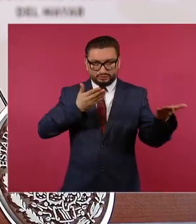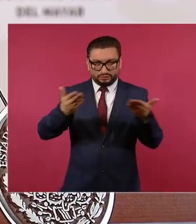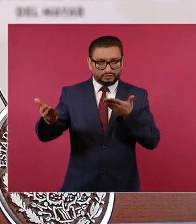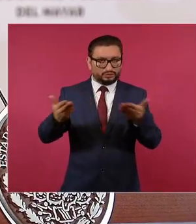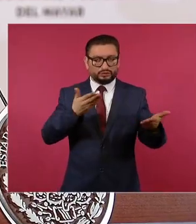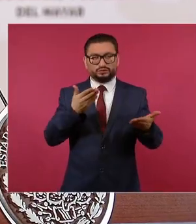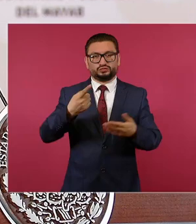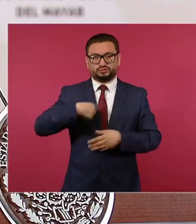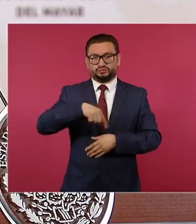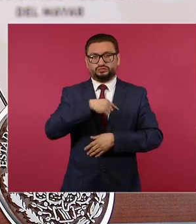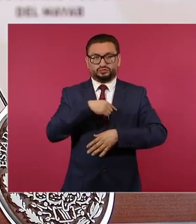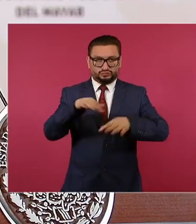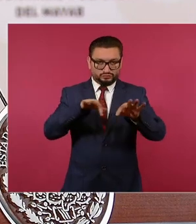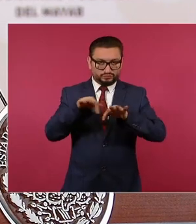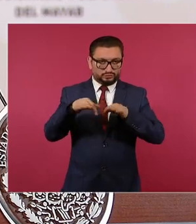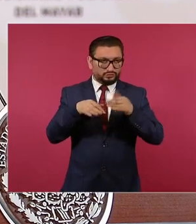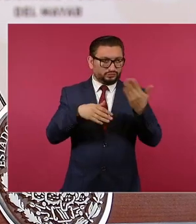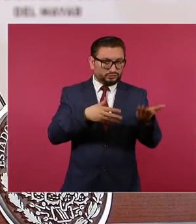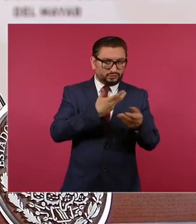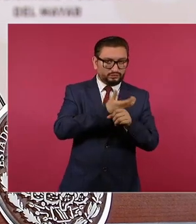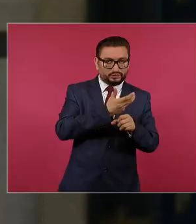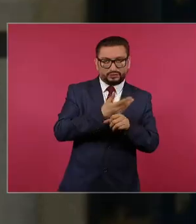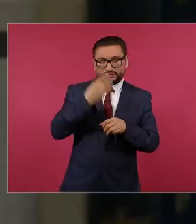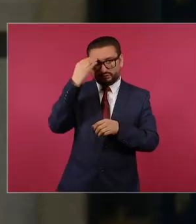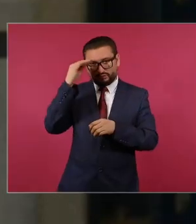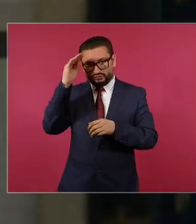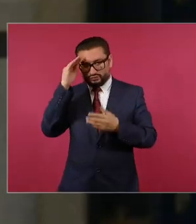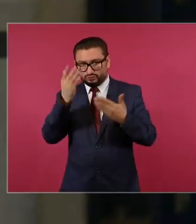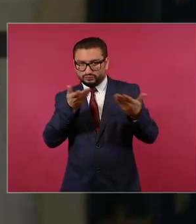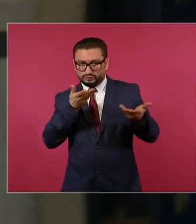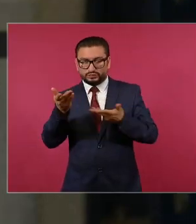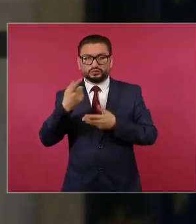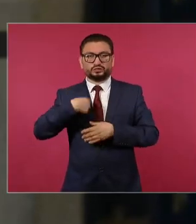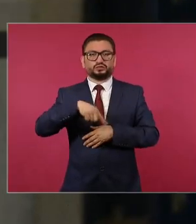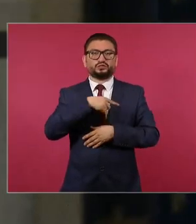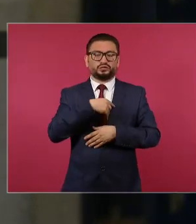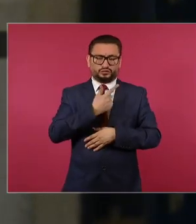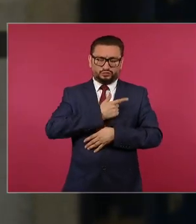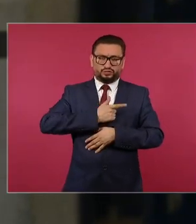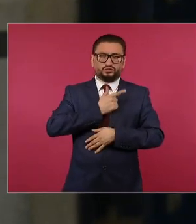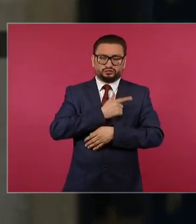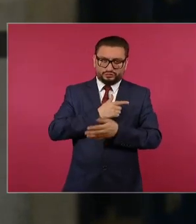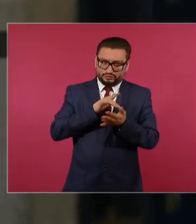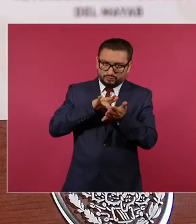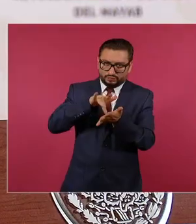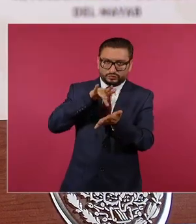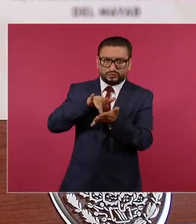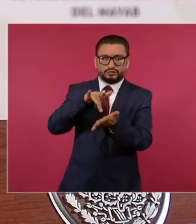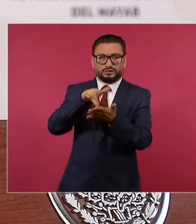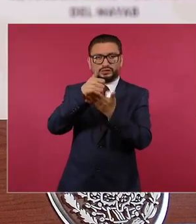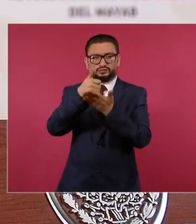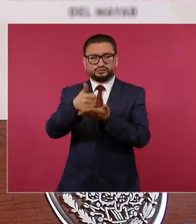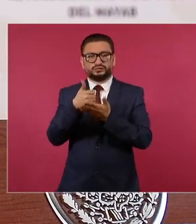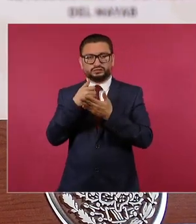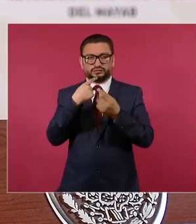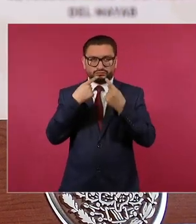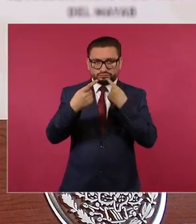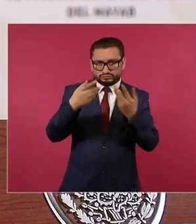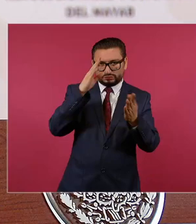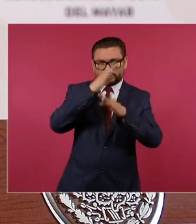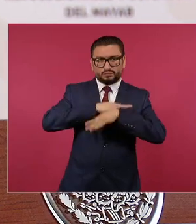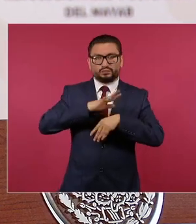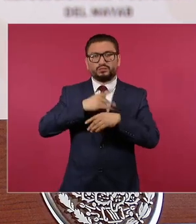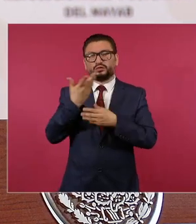Es un trabajo que lo hacemos además con mucho gusto, porque se trata pues de nuestros